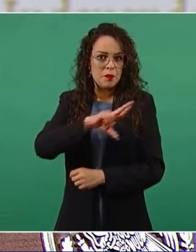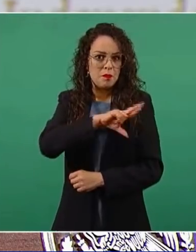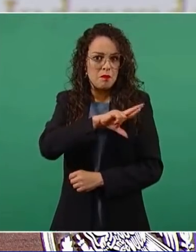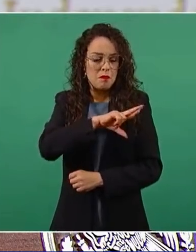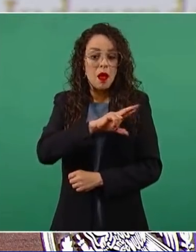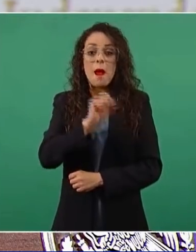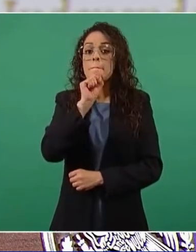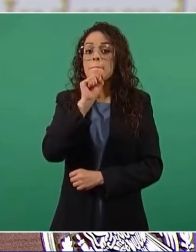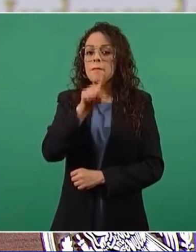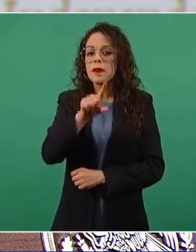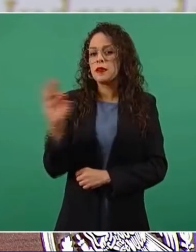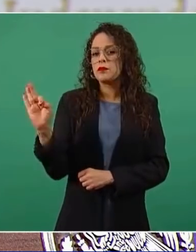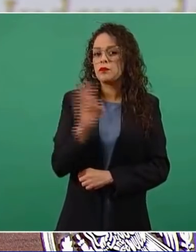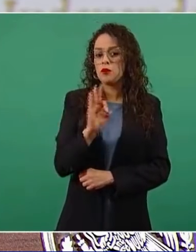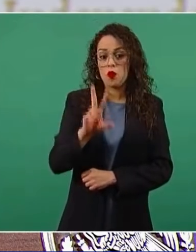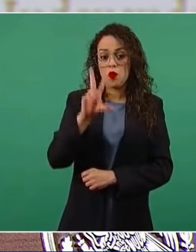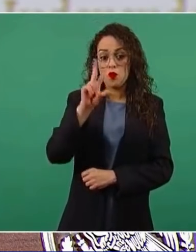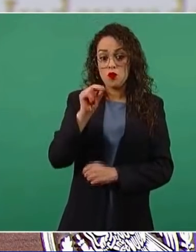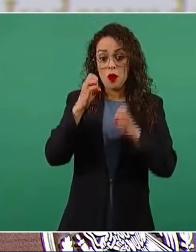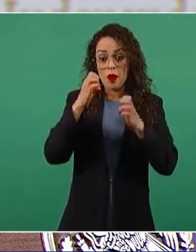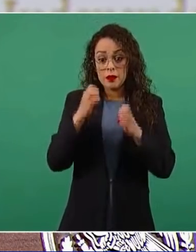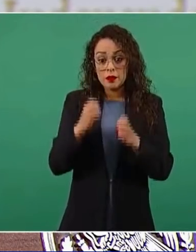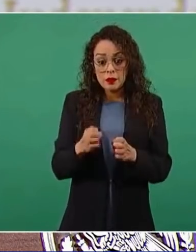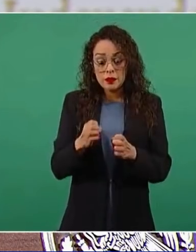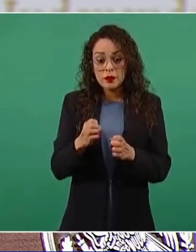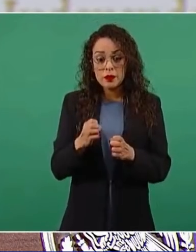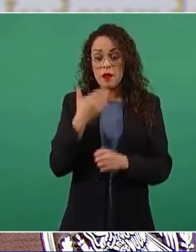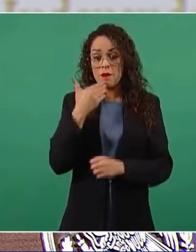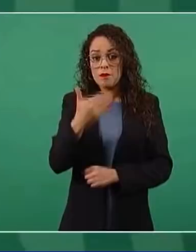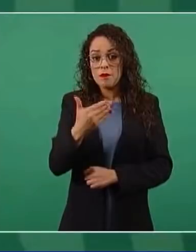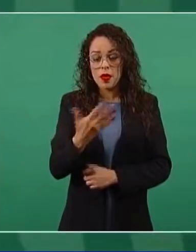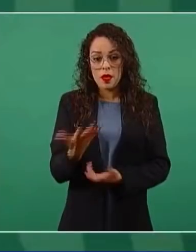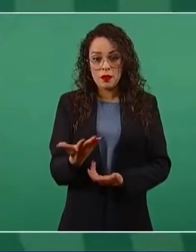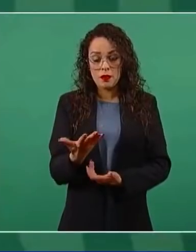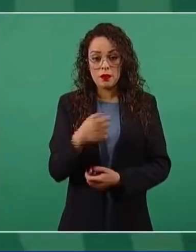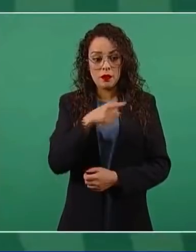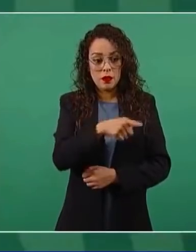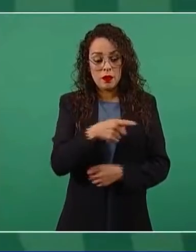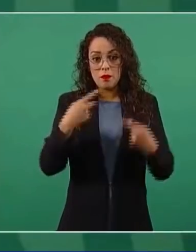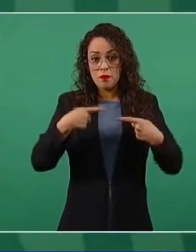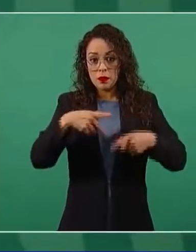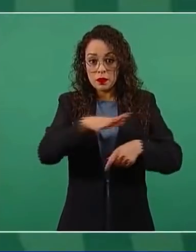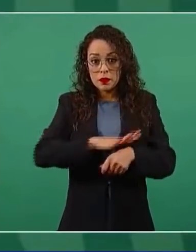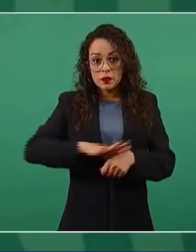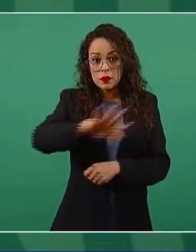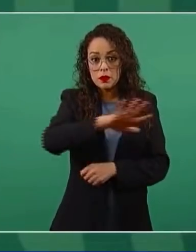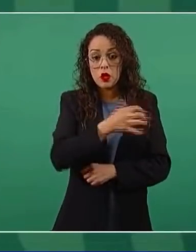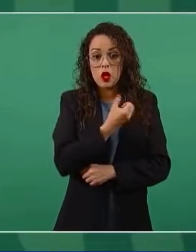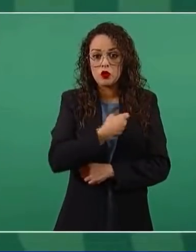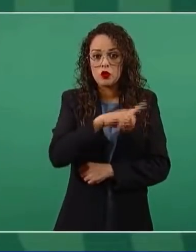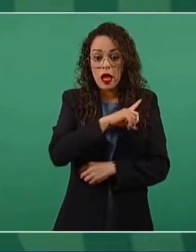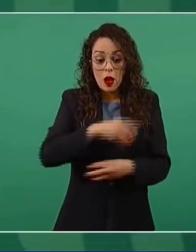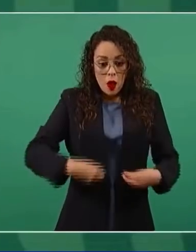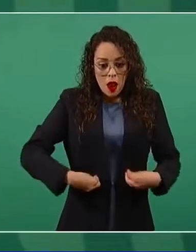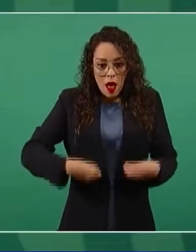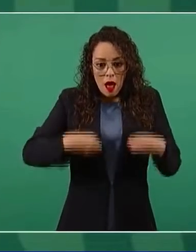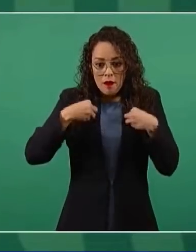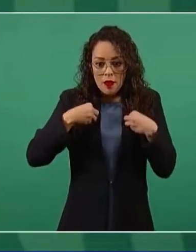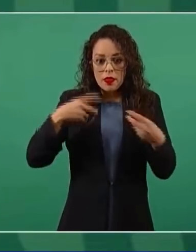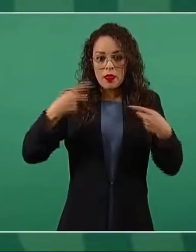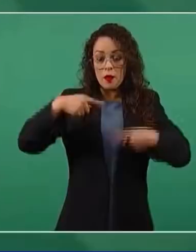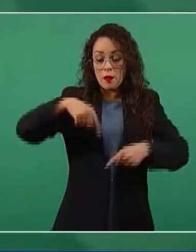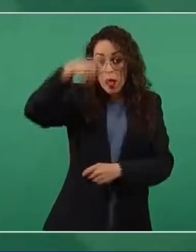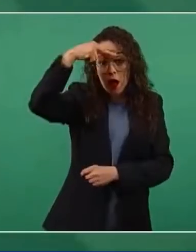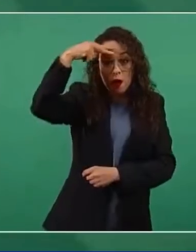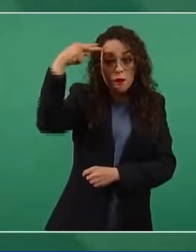inclusive en contra de la salud del pueblo, de la vida de los mexicanos, pues